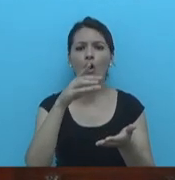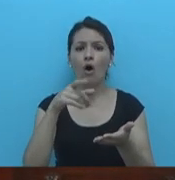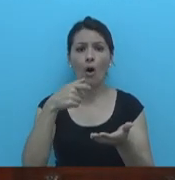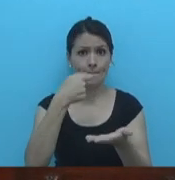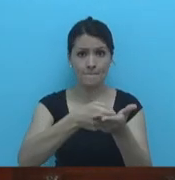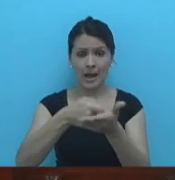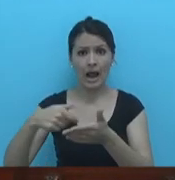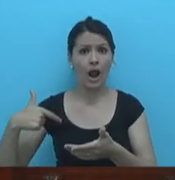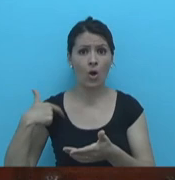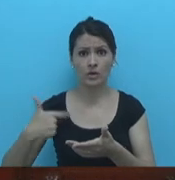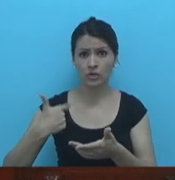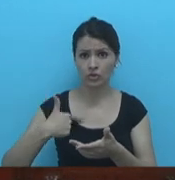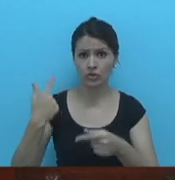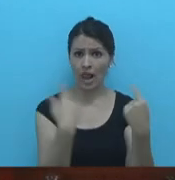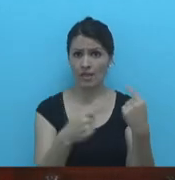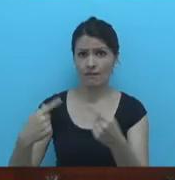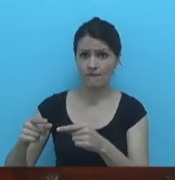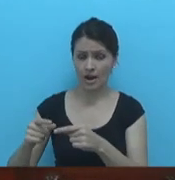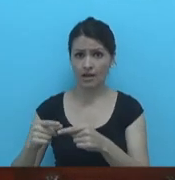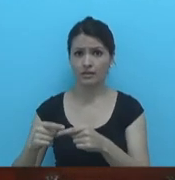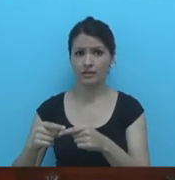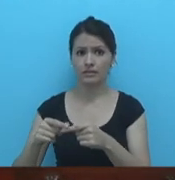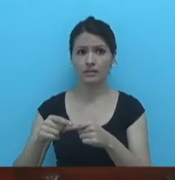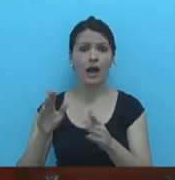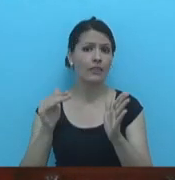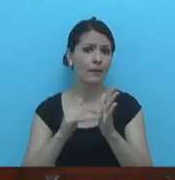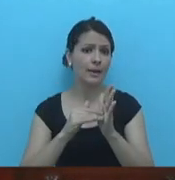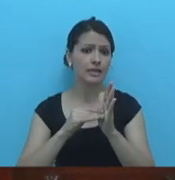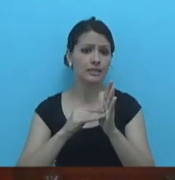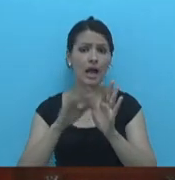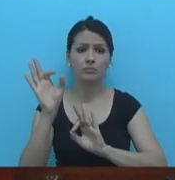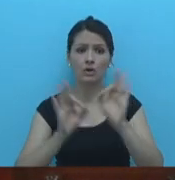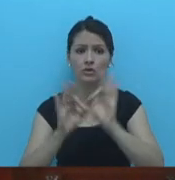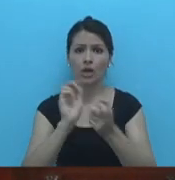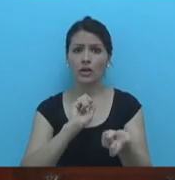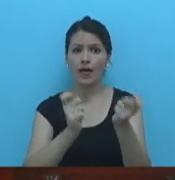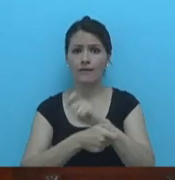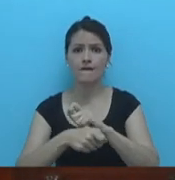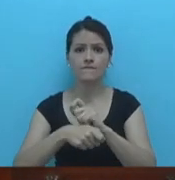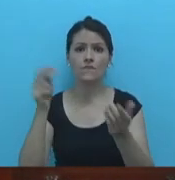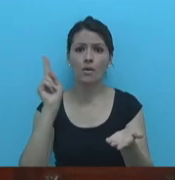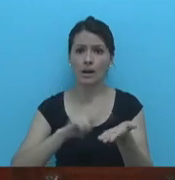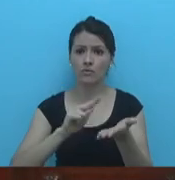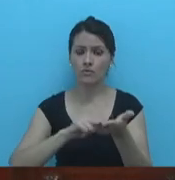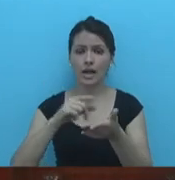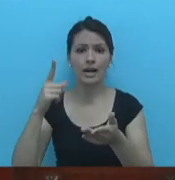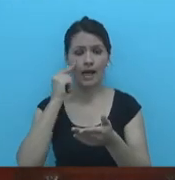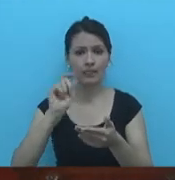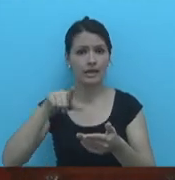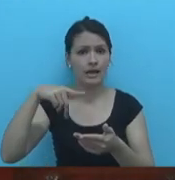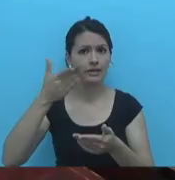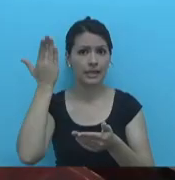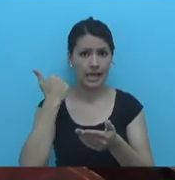a entidades de este tipo de otros rubros, según el proyecto de reforma tributaria presentado en el Congreso de la Nación en el día de ayer. A votación